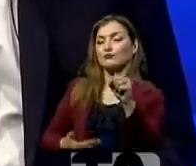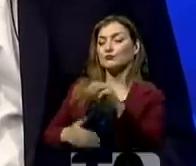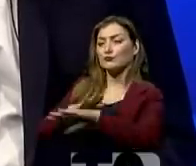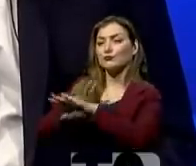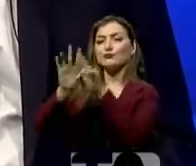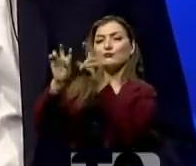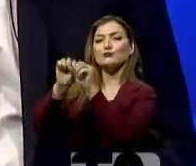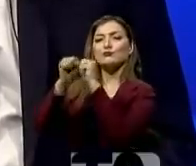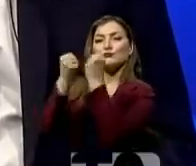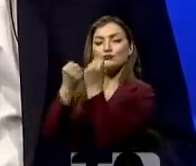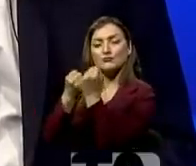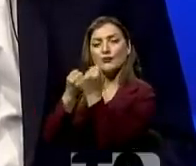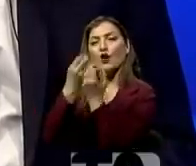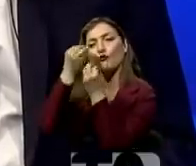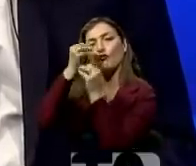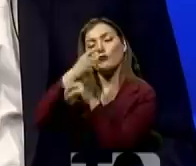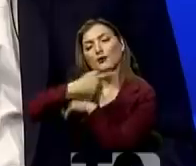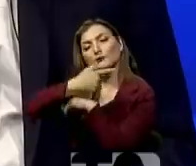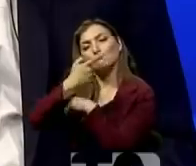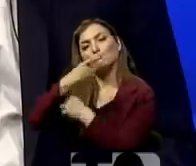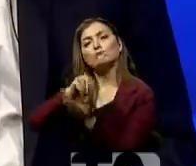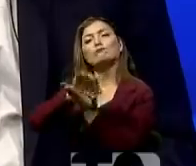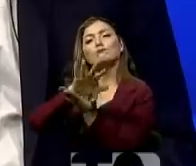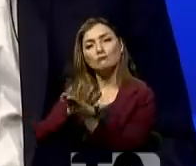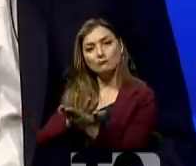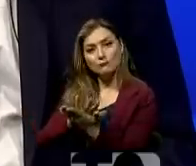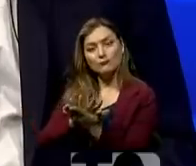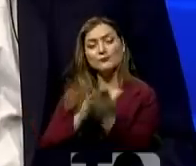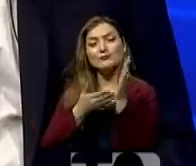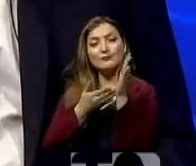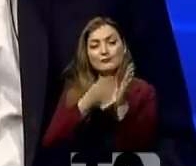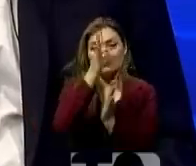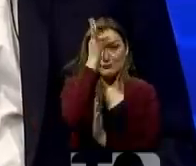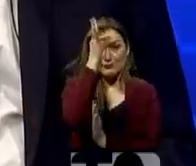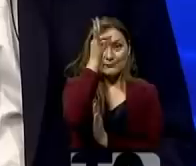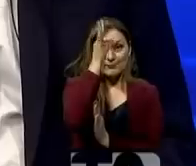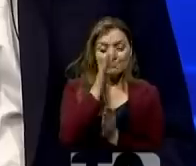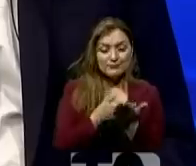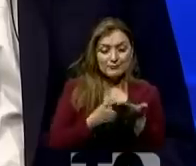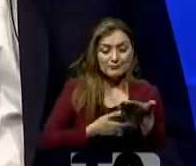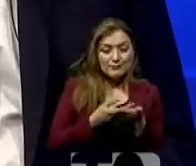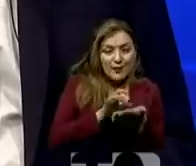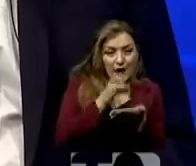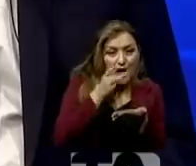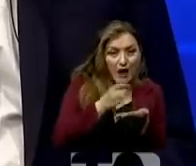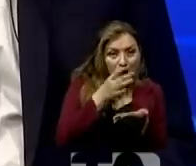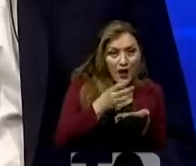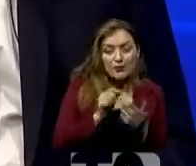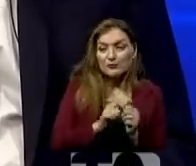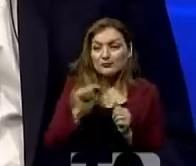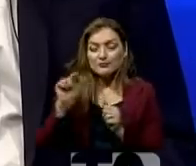por ejemplo que ya en pocos días se implementaría está externalización de las farmacias han pasado ya 21 días tres semanas